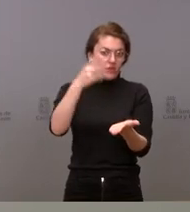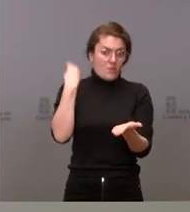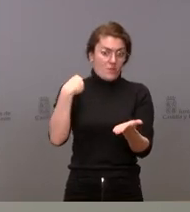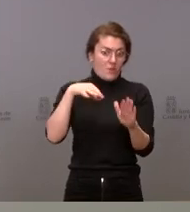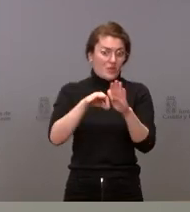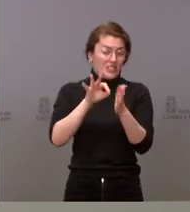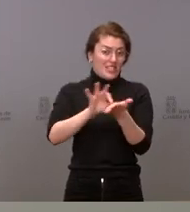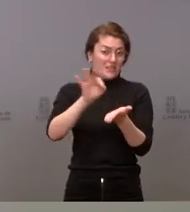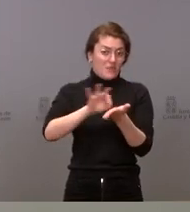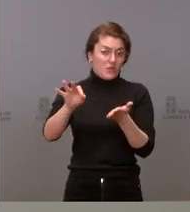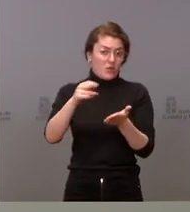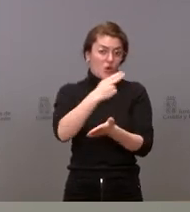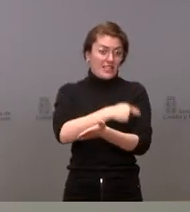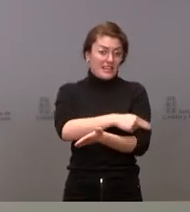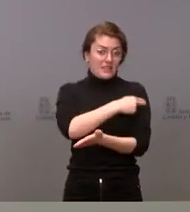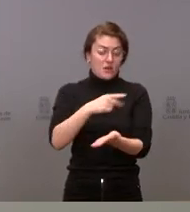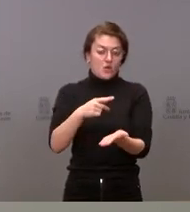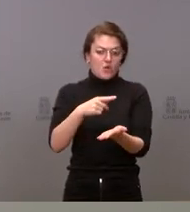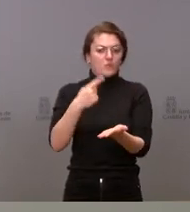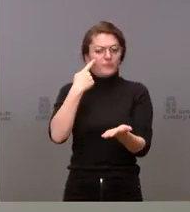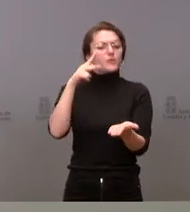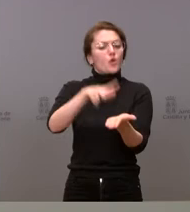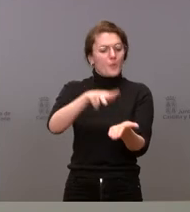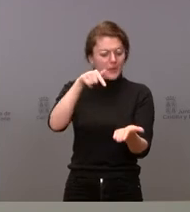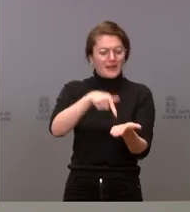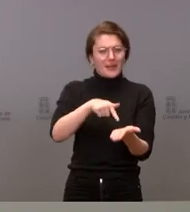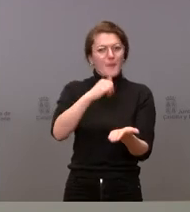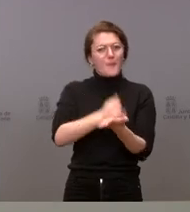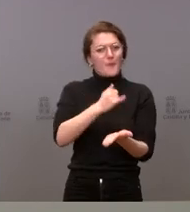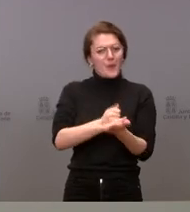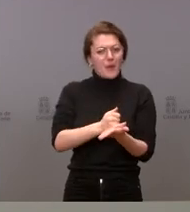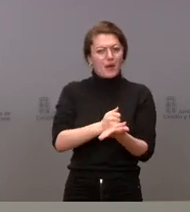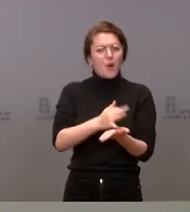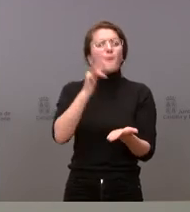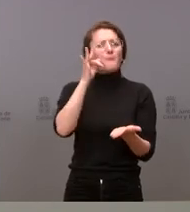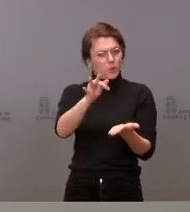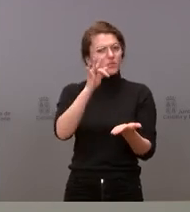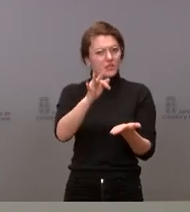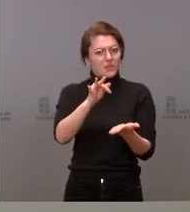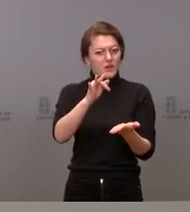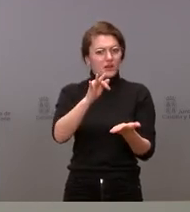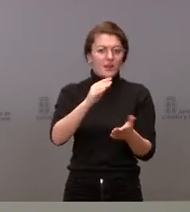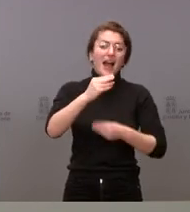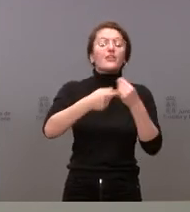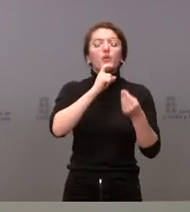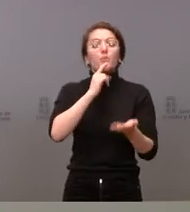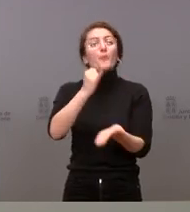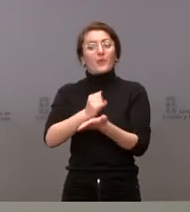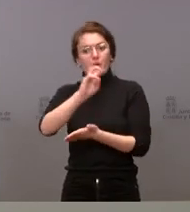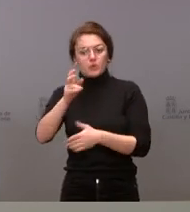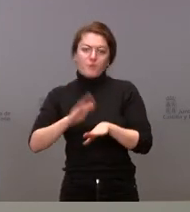sanitarios que es que esa prueba es positiva mediante la realización de otra prueba para evitar posibles fraudes en el caso de la incapacidad